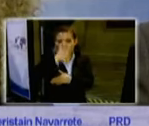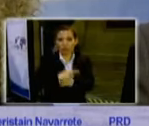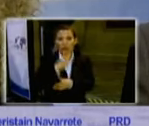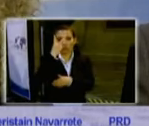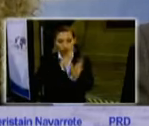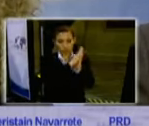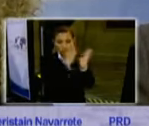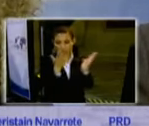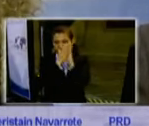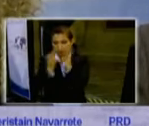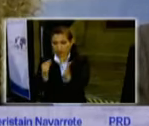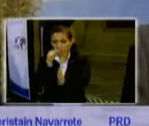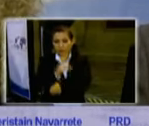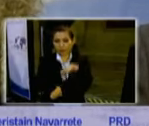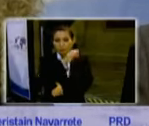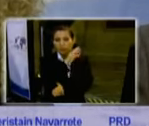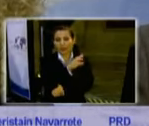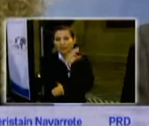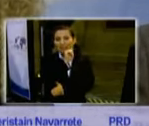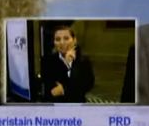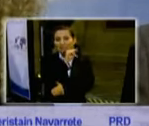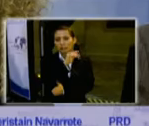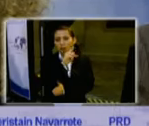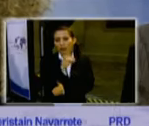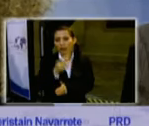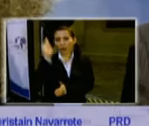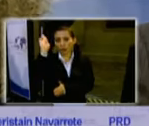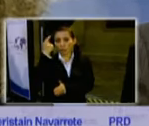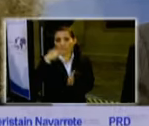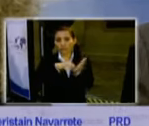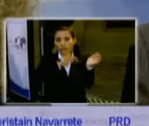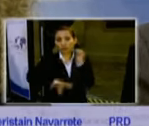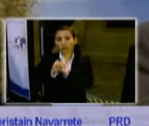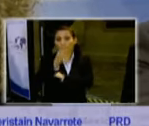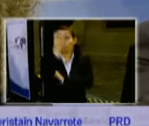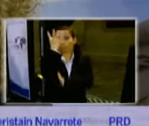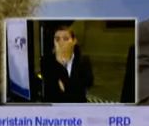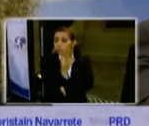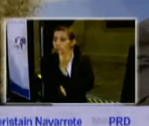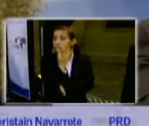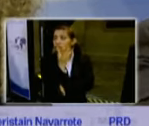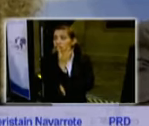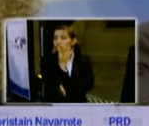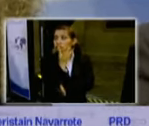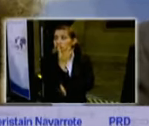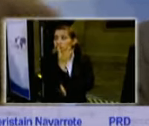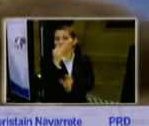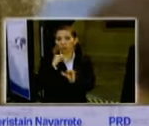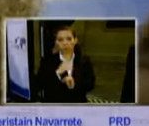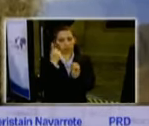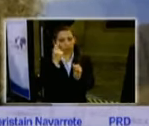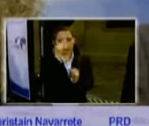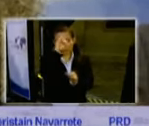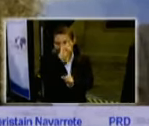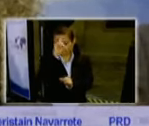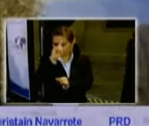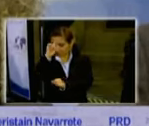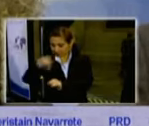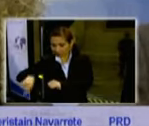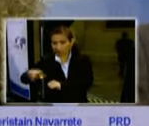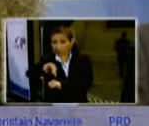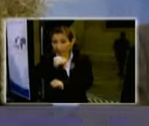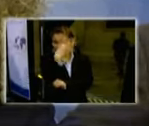tomos coordinado con Eliezer Morales de México en la UNAM en 1994. Dirige muchas tesis, ha revisado más